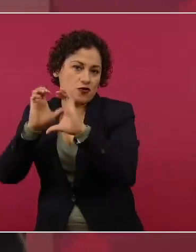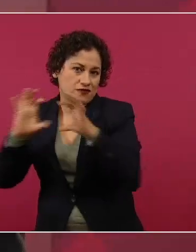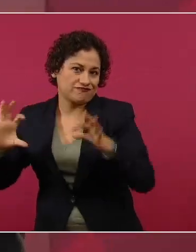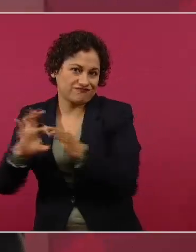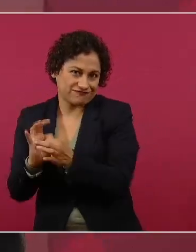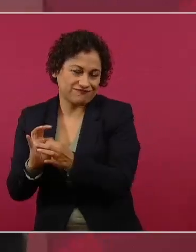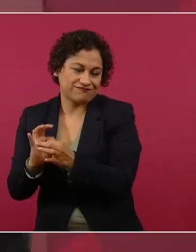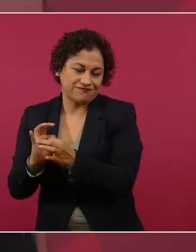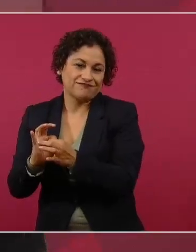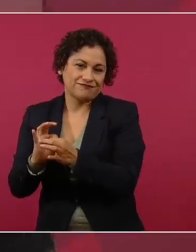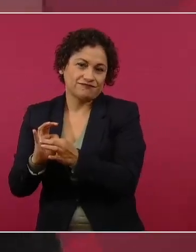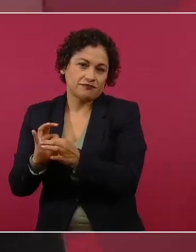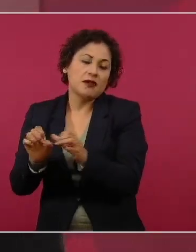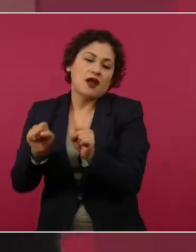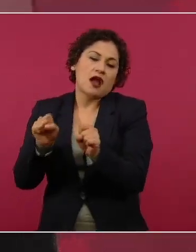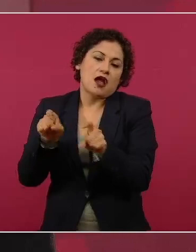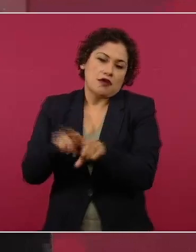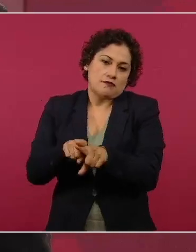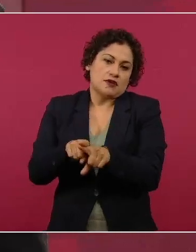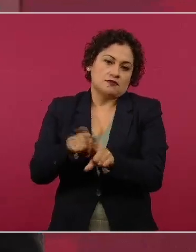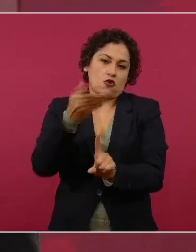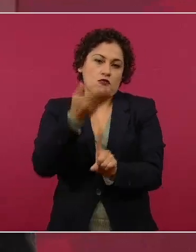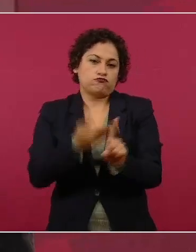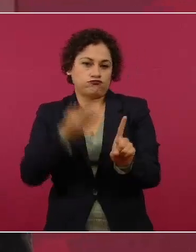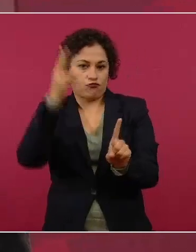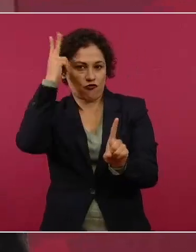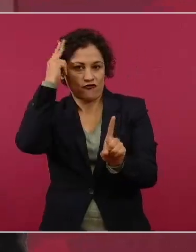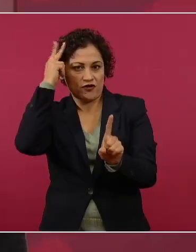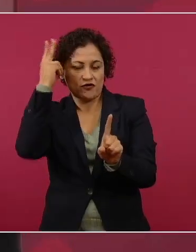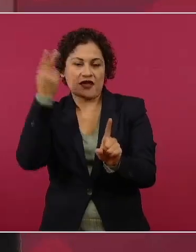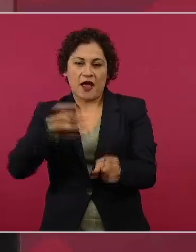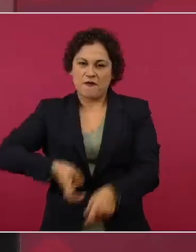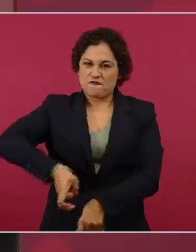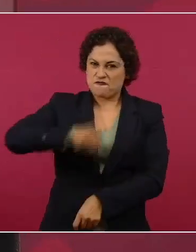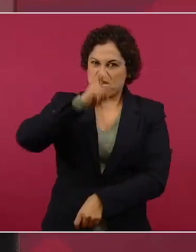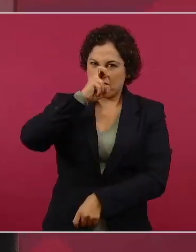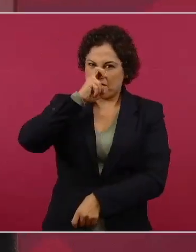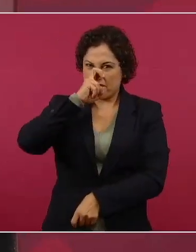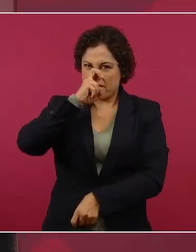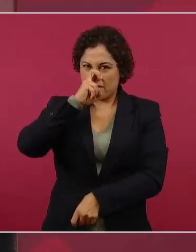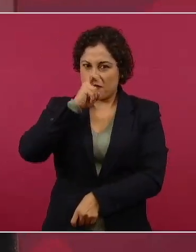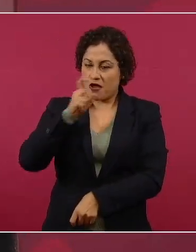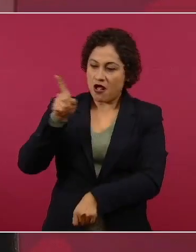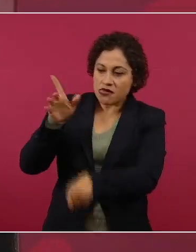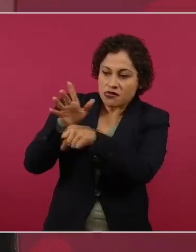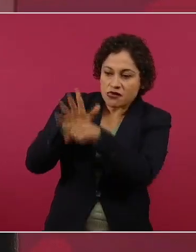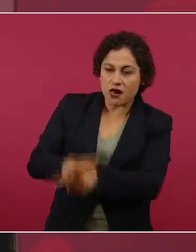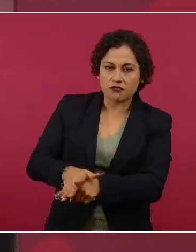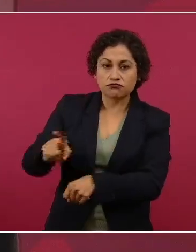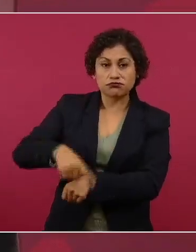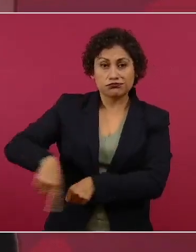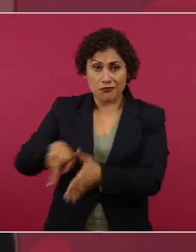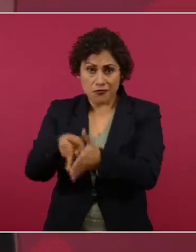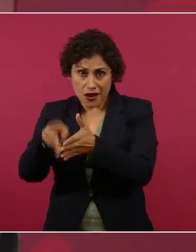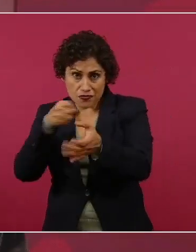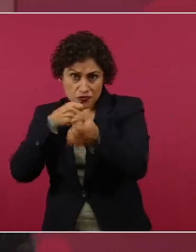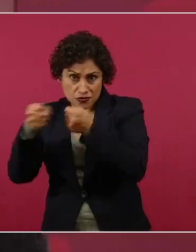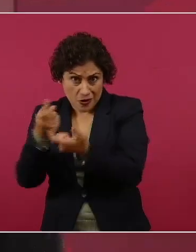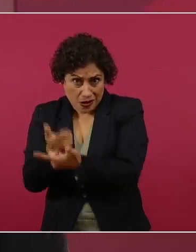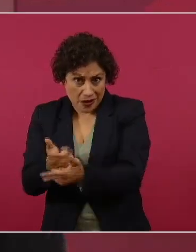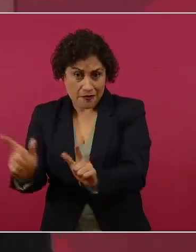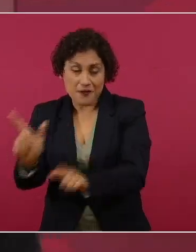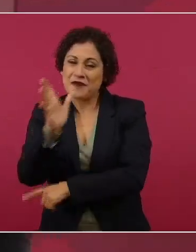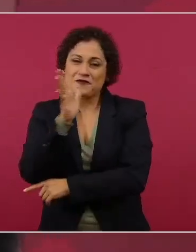pues había mano dura, no se podía hacer periodismo libre, a los